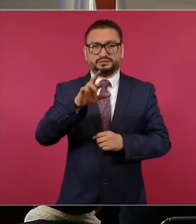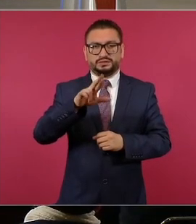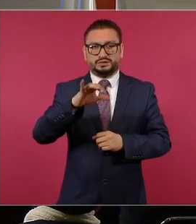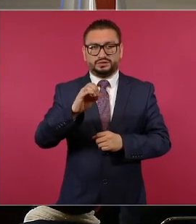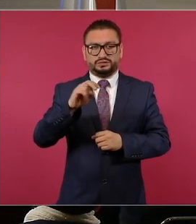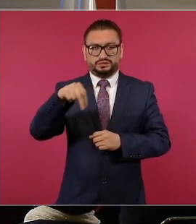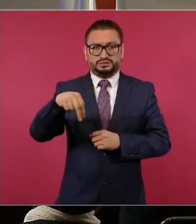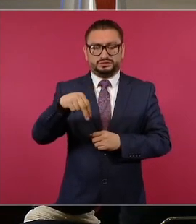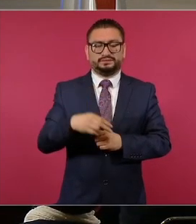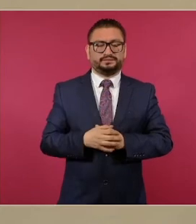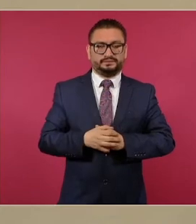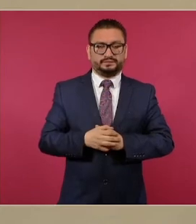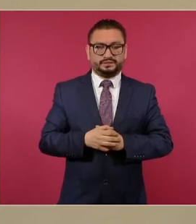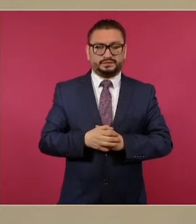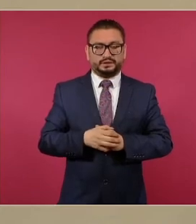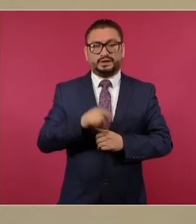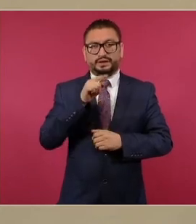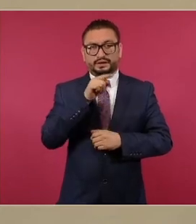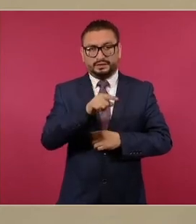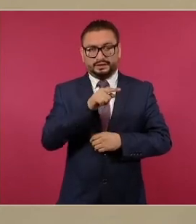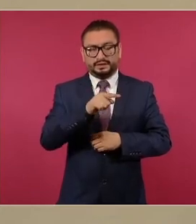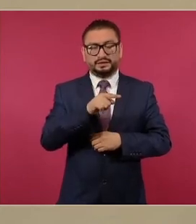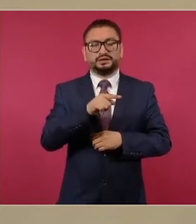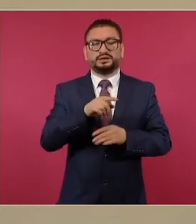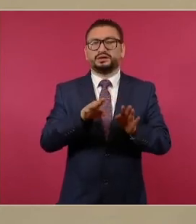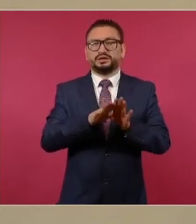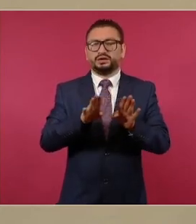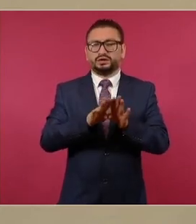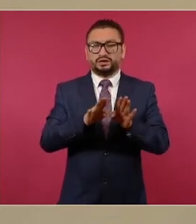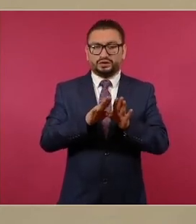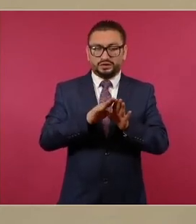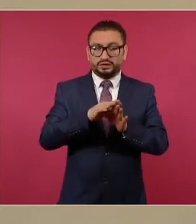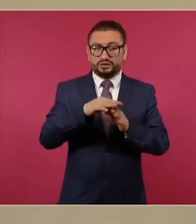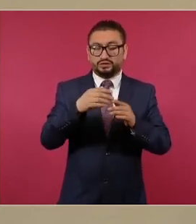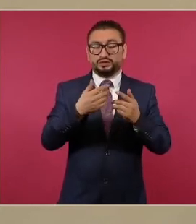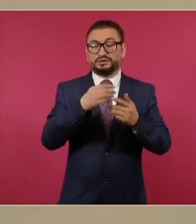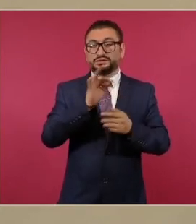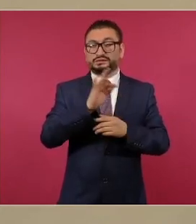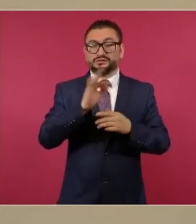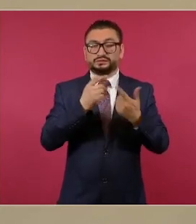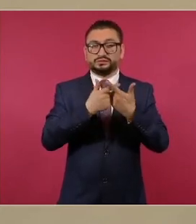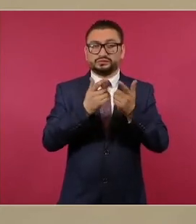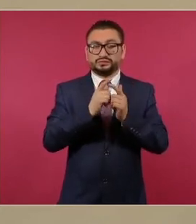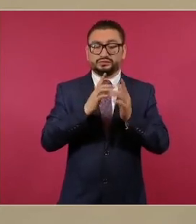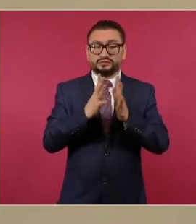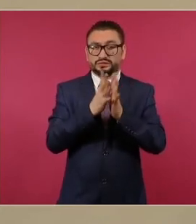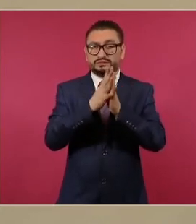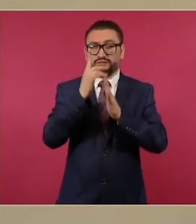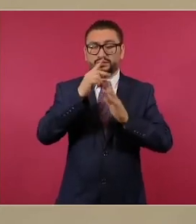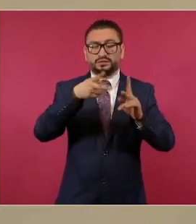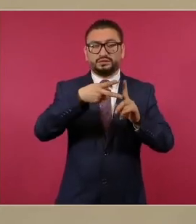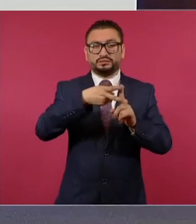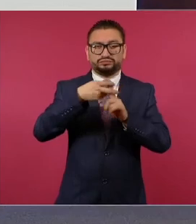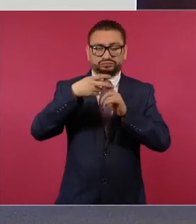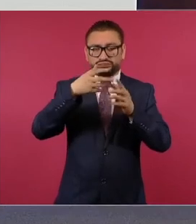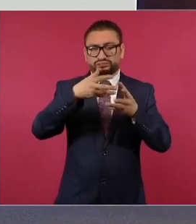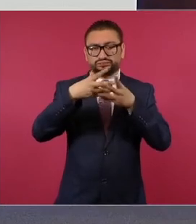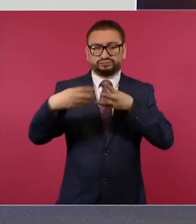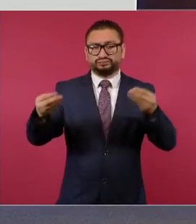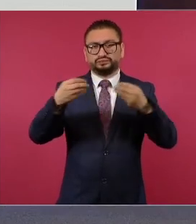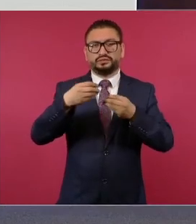N., ella fue vinculada a proceso por su presunta participación en los delitos de desaparición cometida